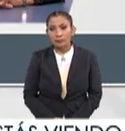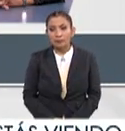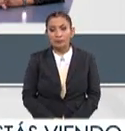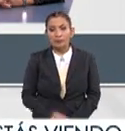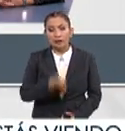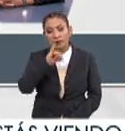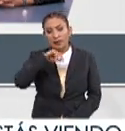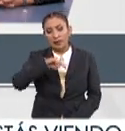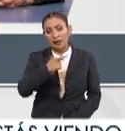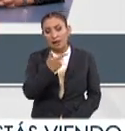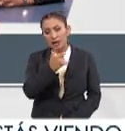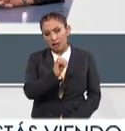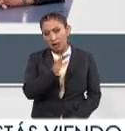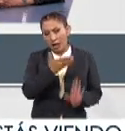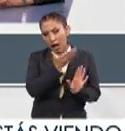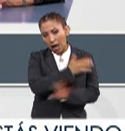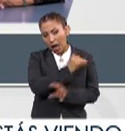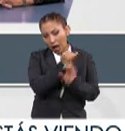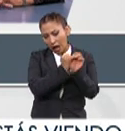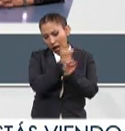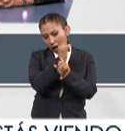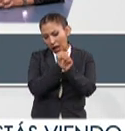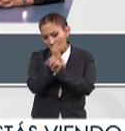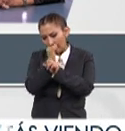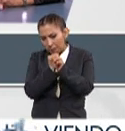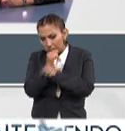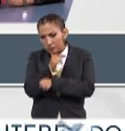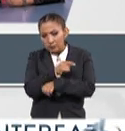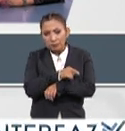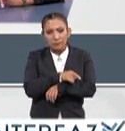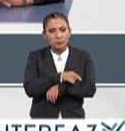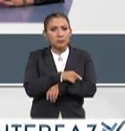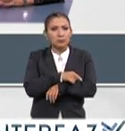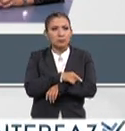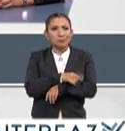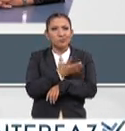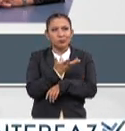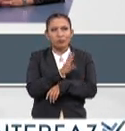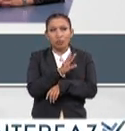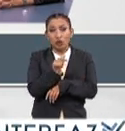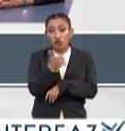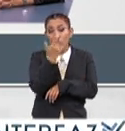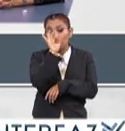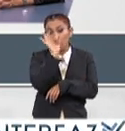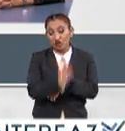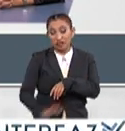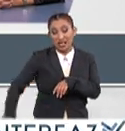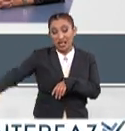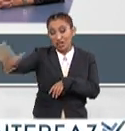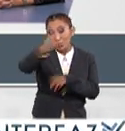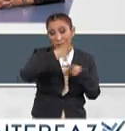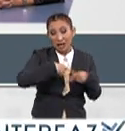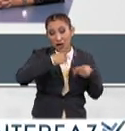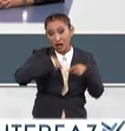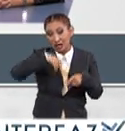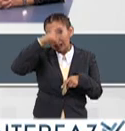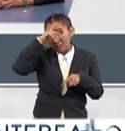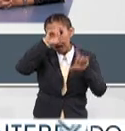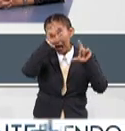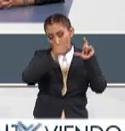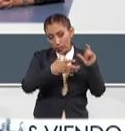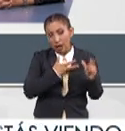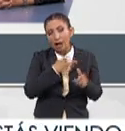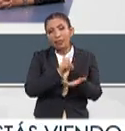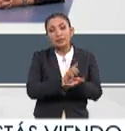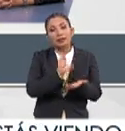Sí, INEGI ha hecho un importante trabajo. Más del 12% de la población nacional